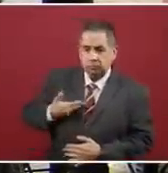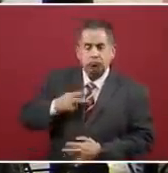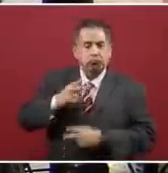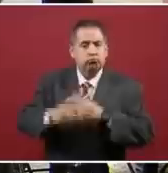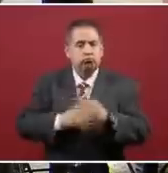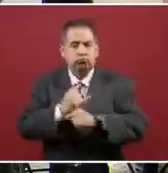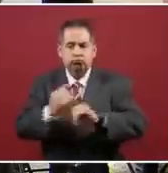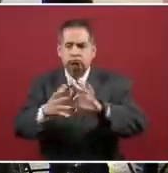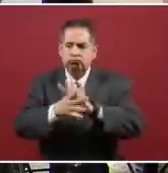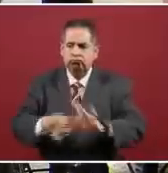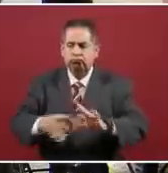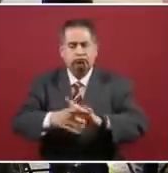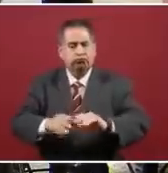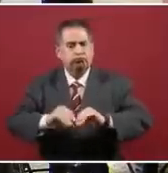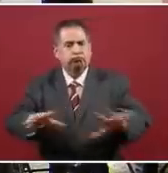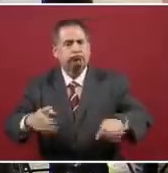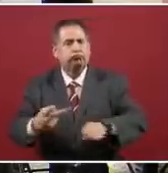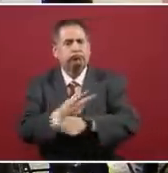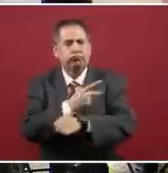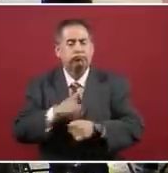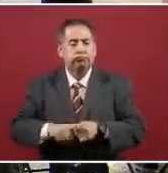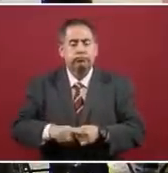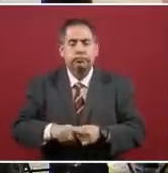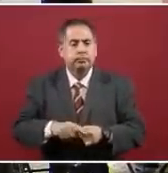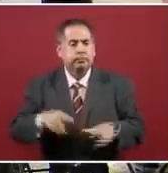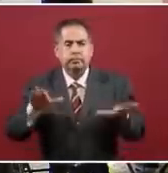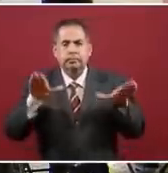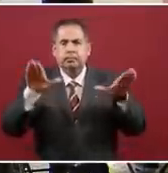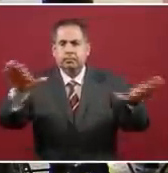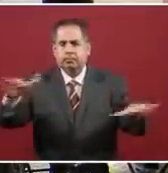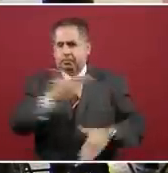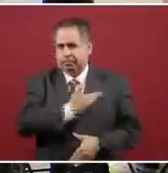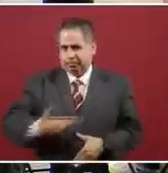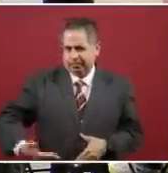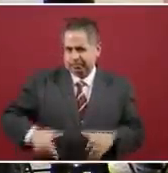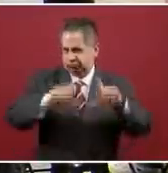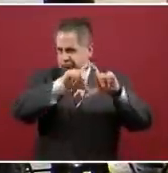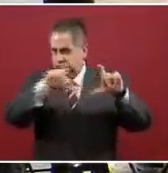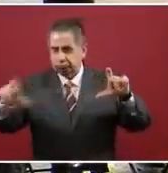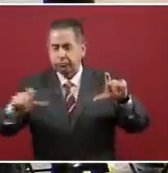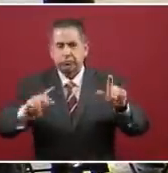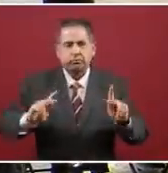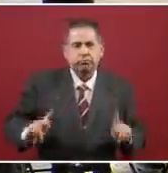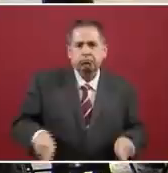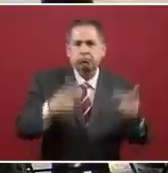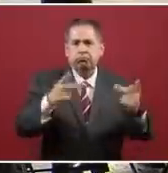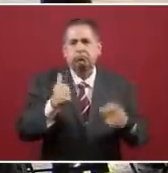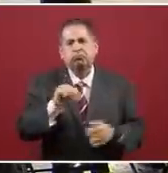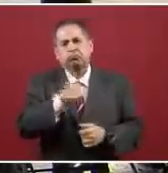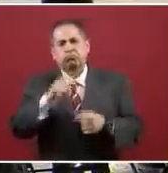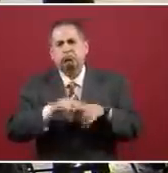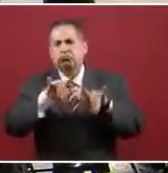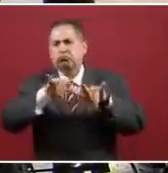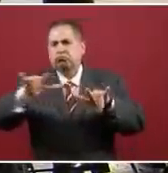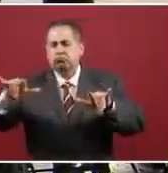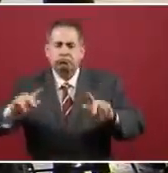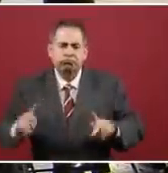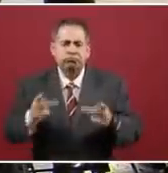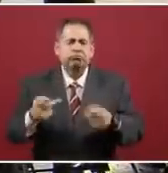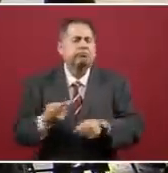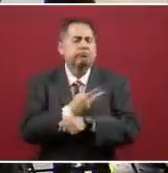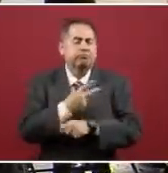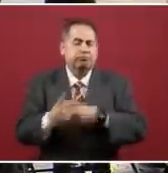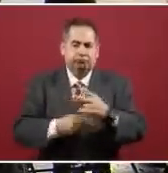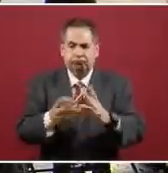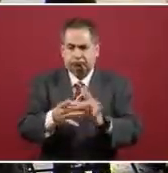sobre el estado actual de la venta del avión presidencial, así como el resto de las aeronaves susceptibles a venta.